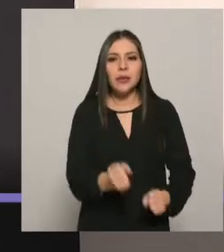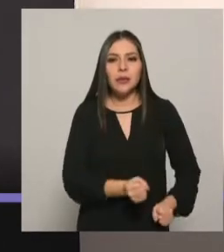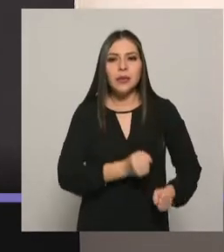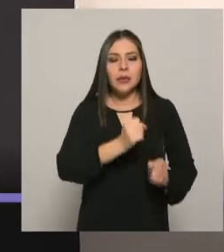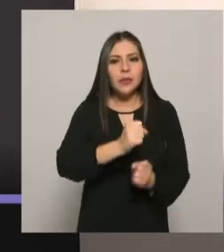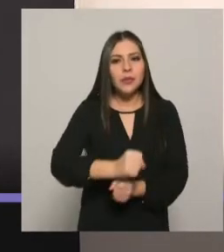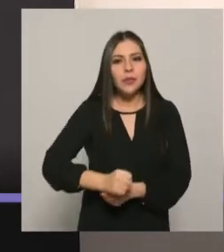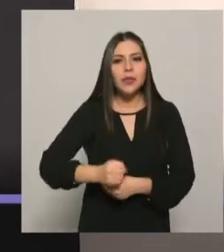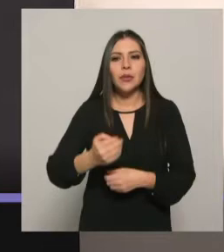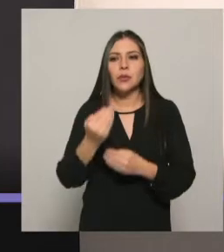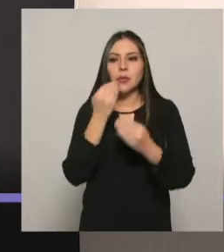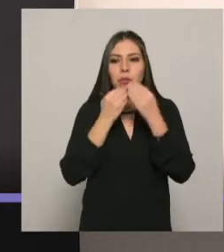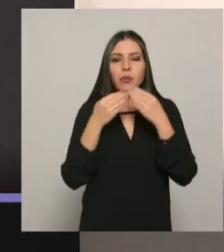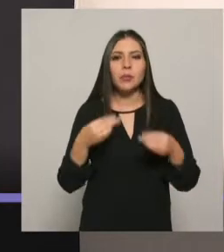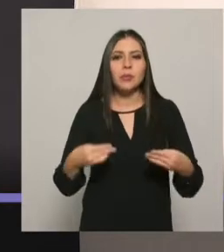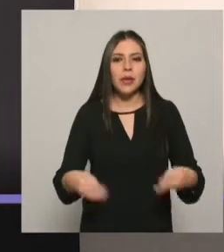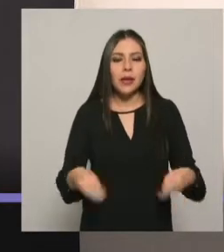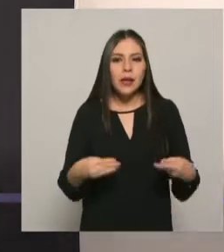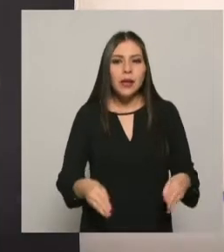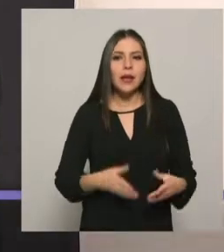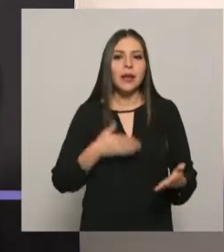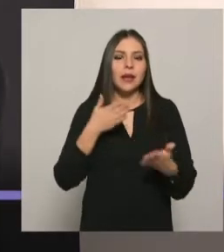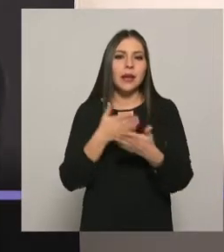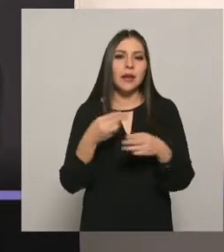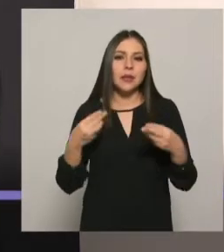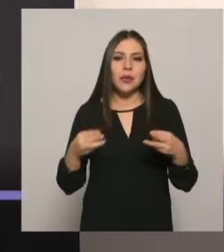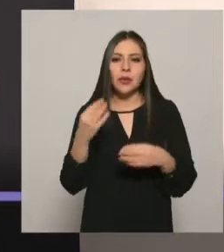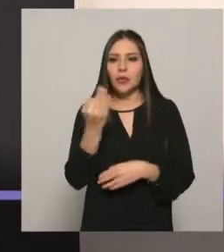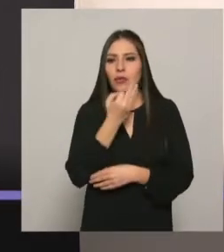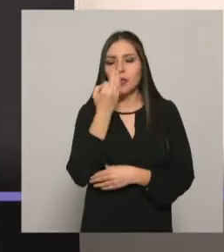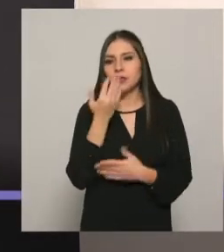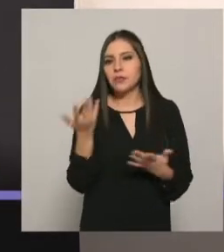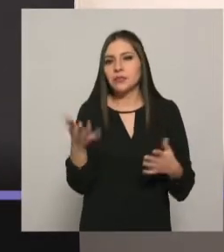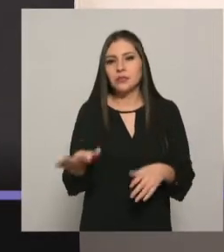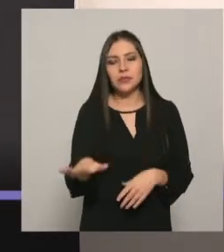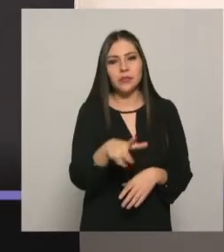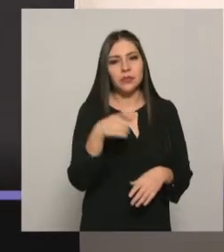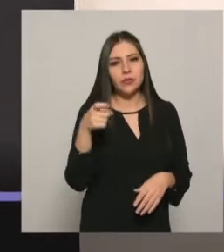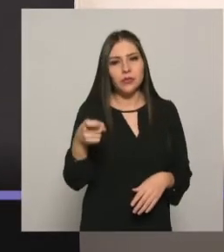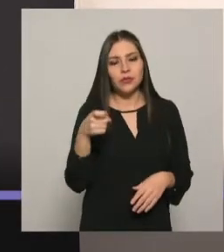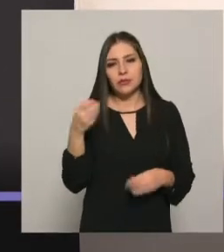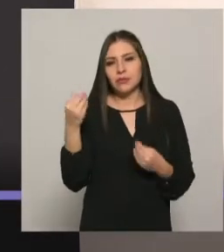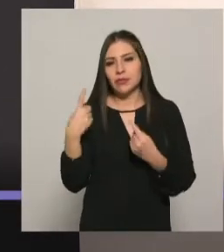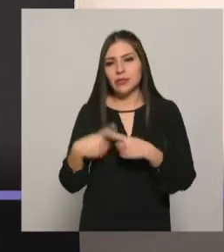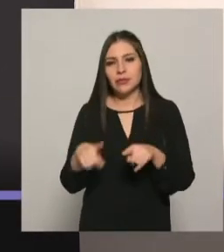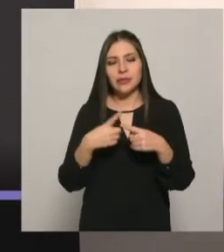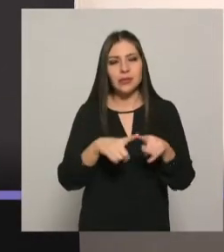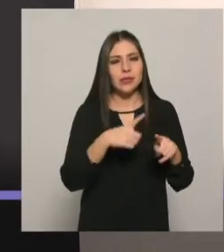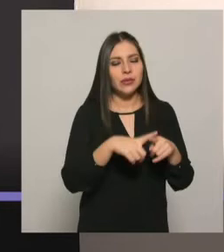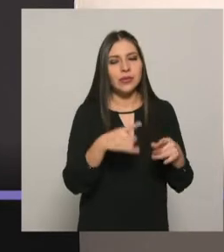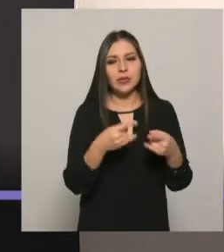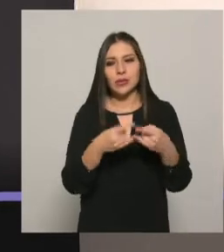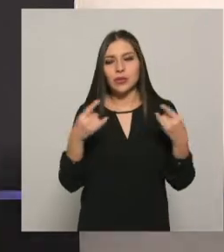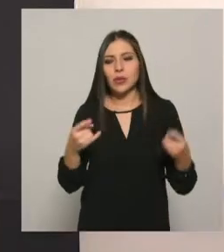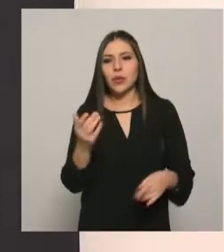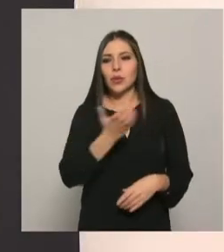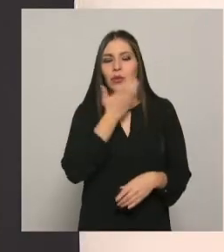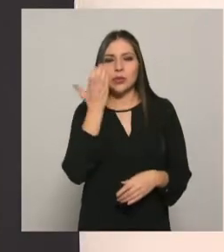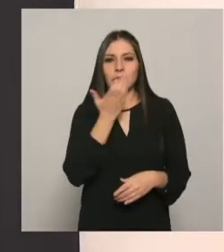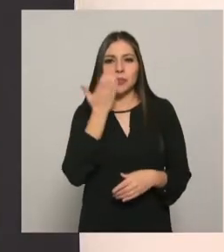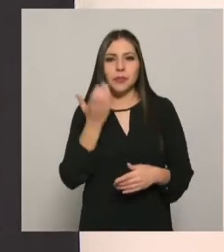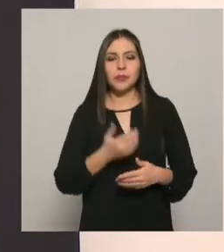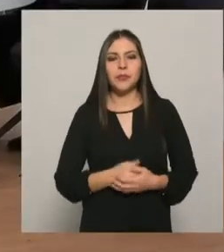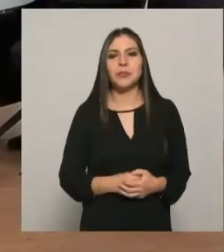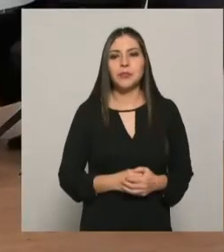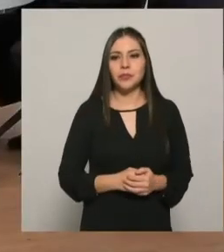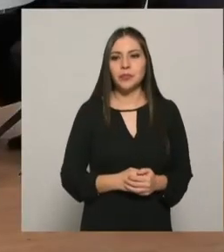mercado, ir al mercado de flores. Bueno, Xochimilco tiene un abanico muy importante de estas tradiciones. Y el día de hoy particularmente va a estar